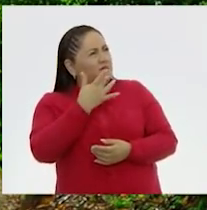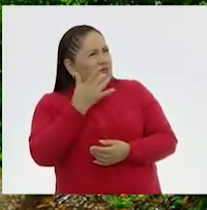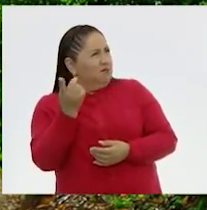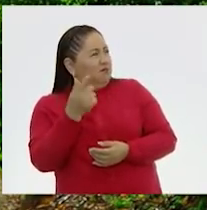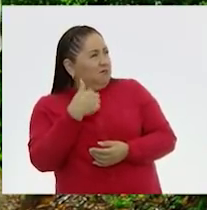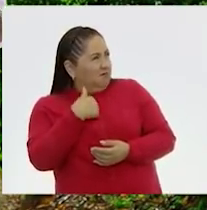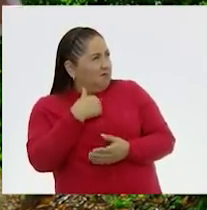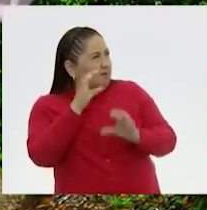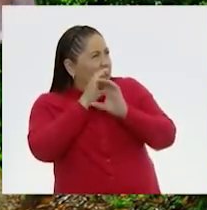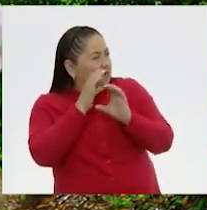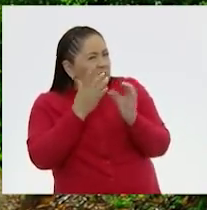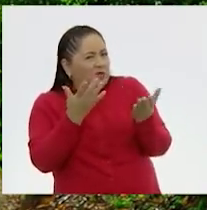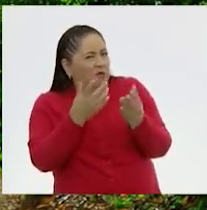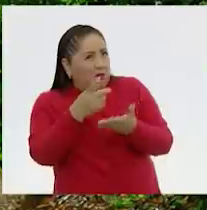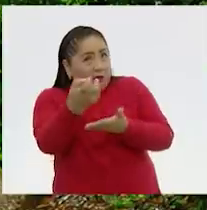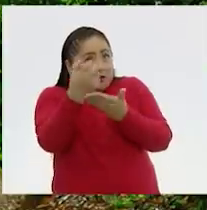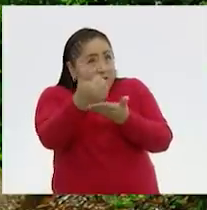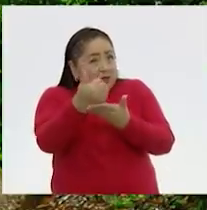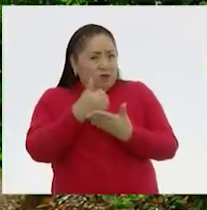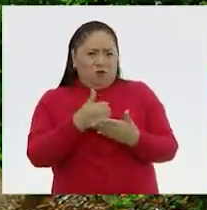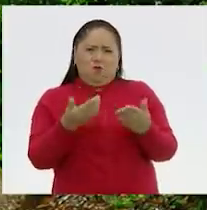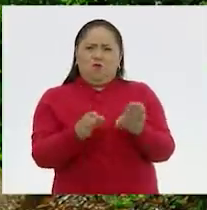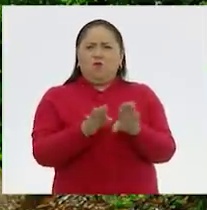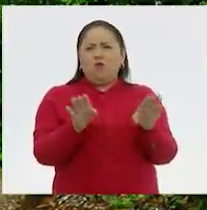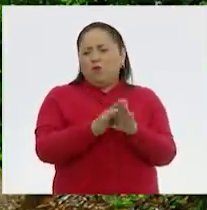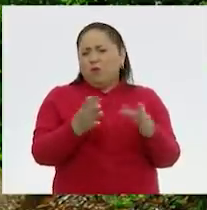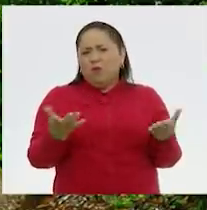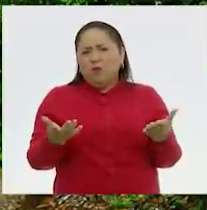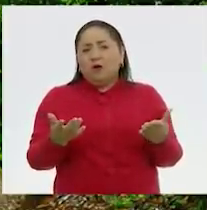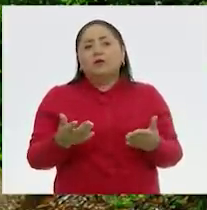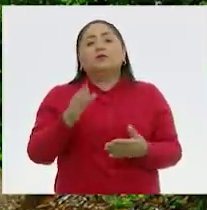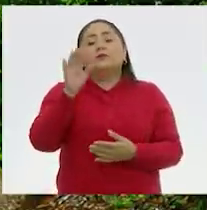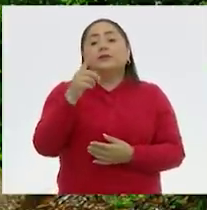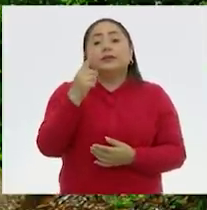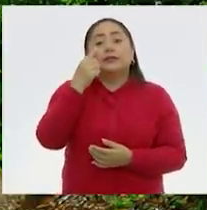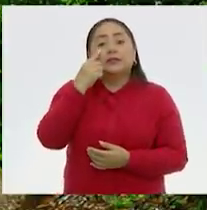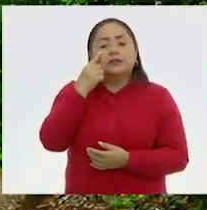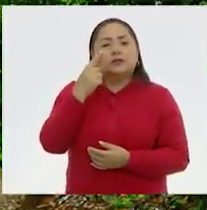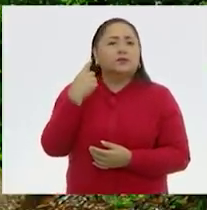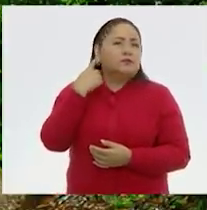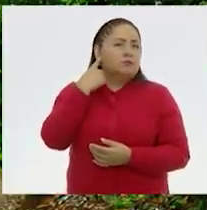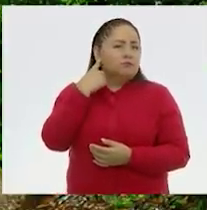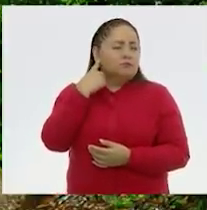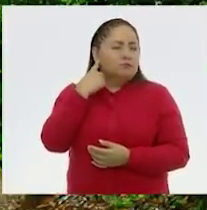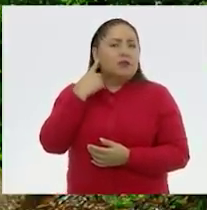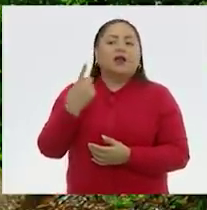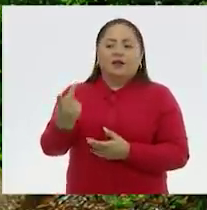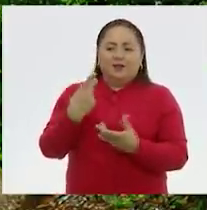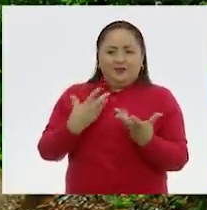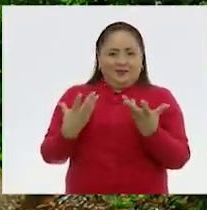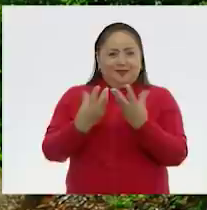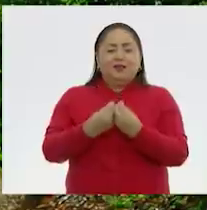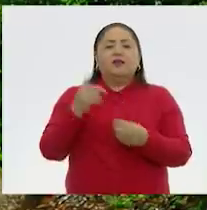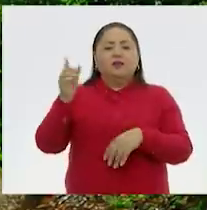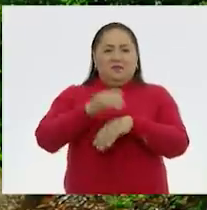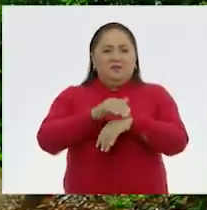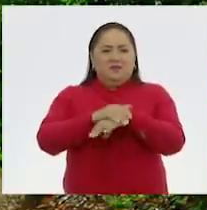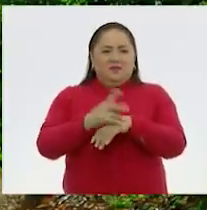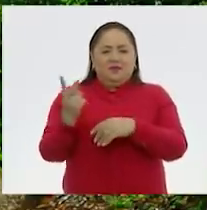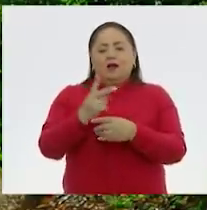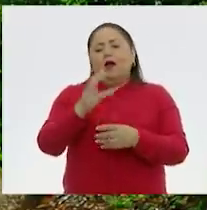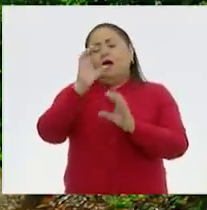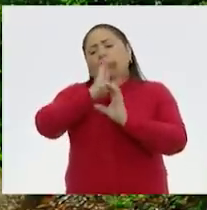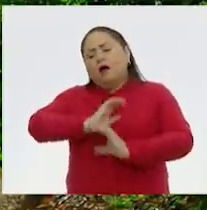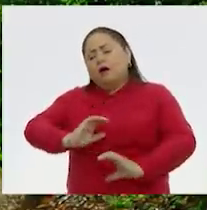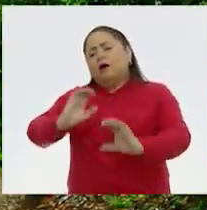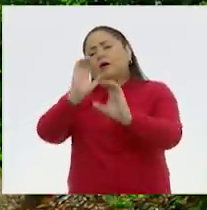dinosaurio. ¿Cómo una canción me puede ayudar? Ya verás. Escucha y canta conmigo. Y nuestro amigo Olimberto empezó a